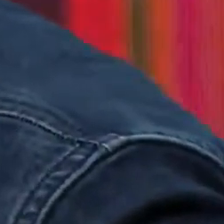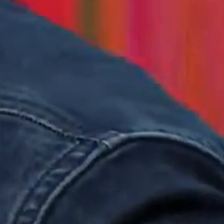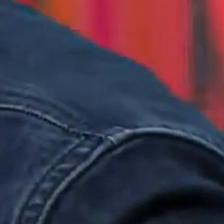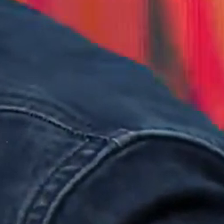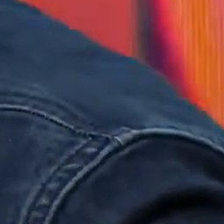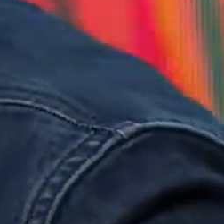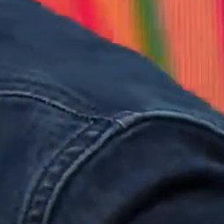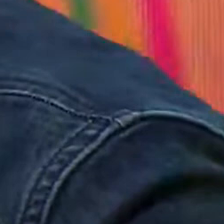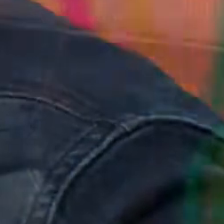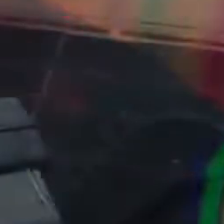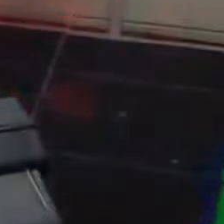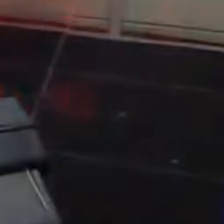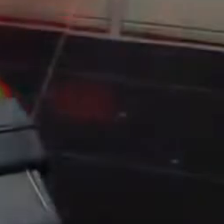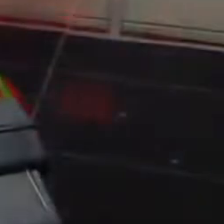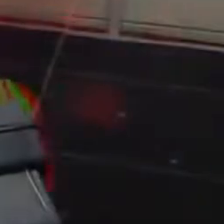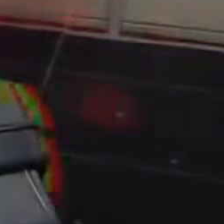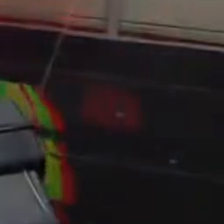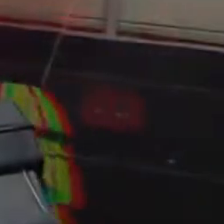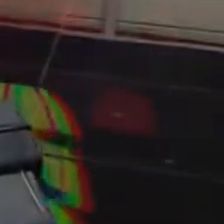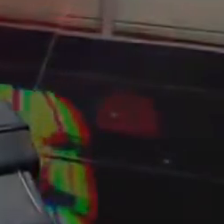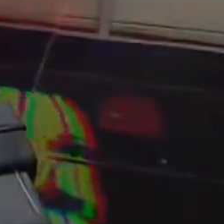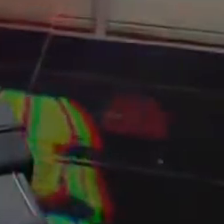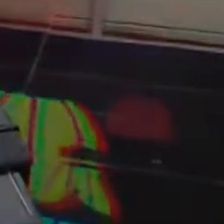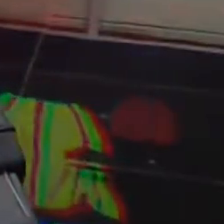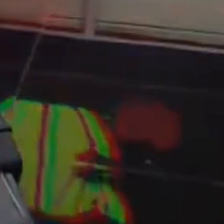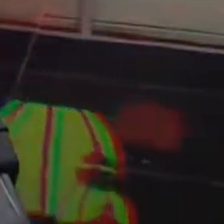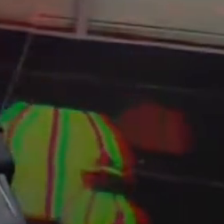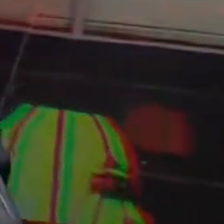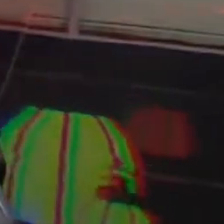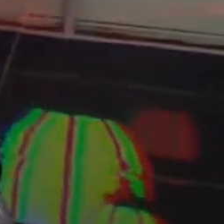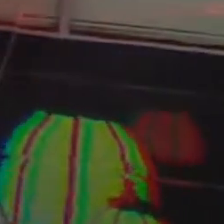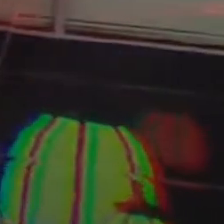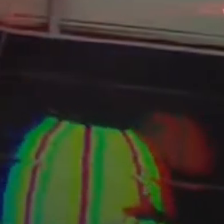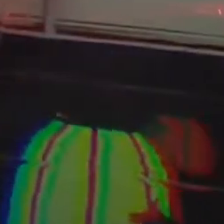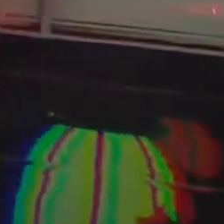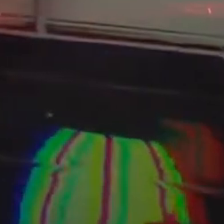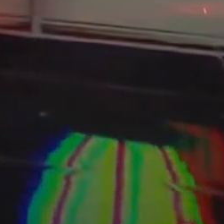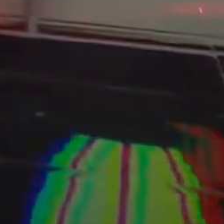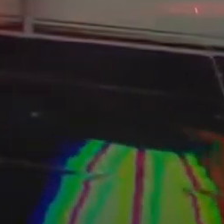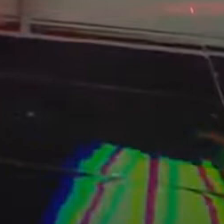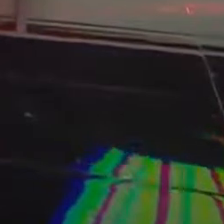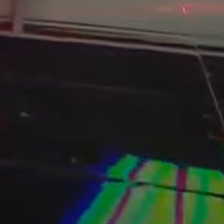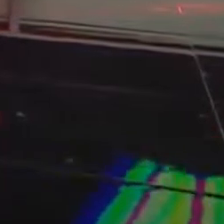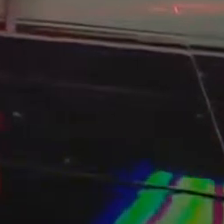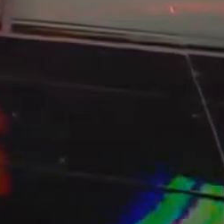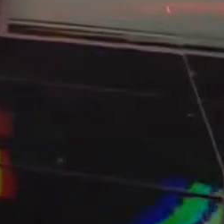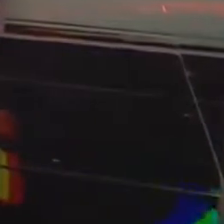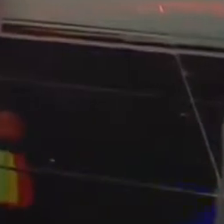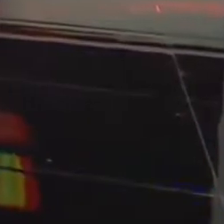trinal la alborada.